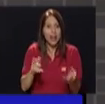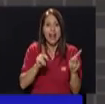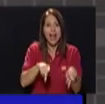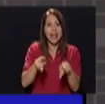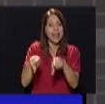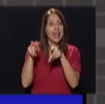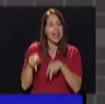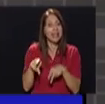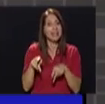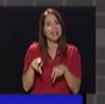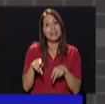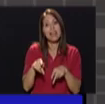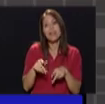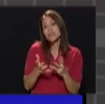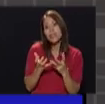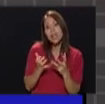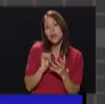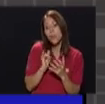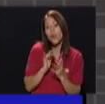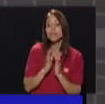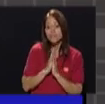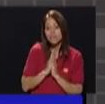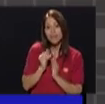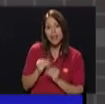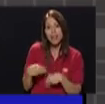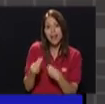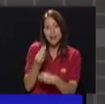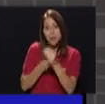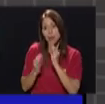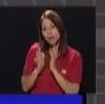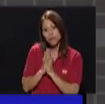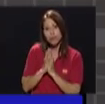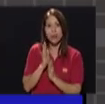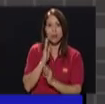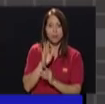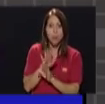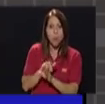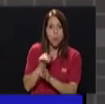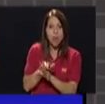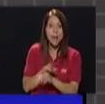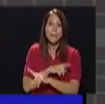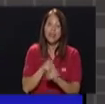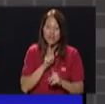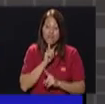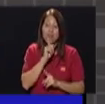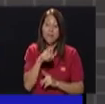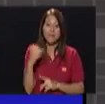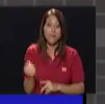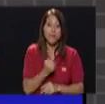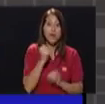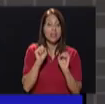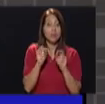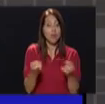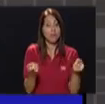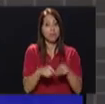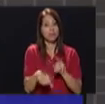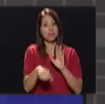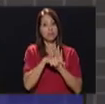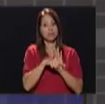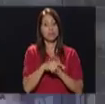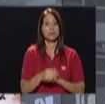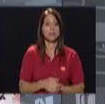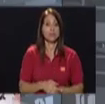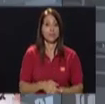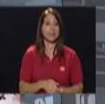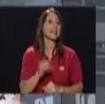va, como mencionabas vos al principio, con la buena intención de alimentarlo, pero lo que hay detrás, las consecuencias para las dos partes son muy, muy fuertes.